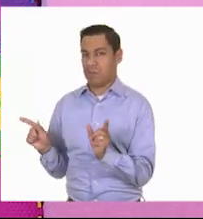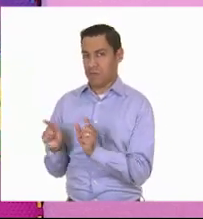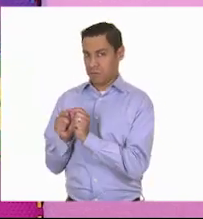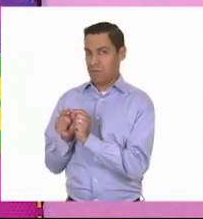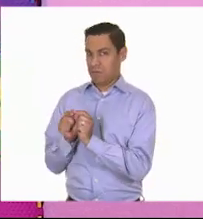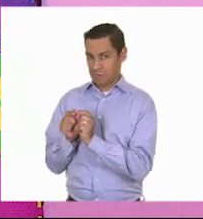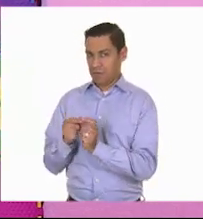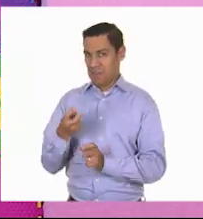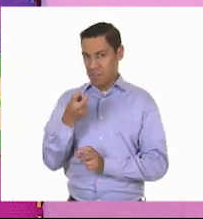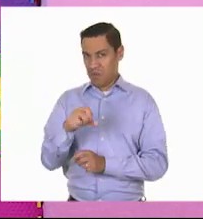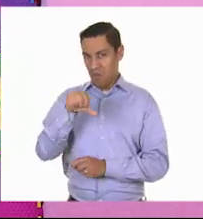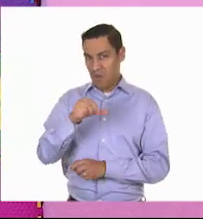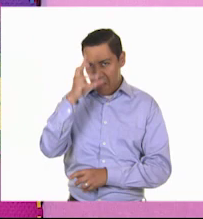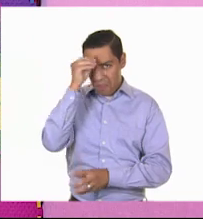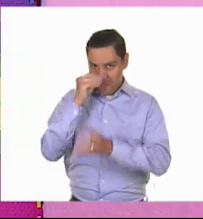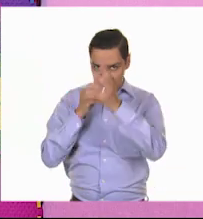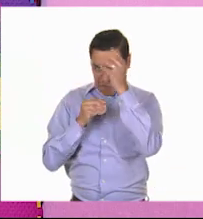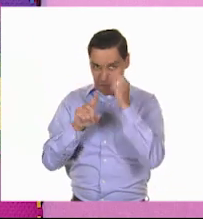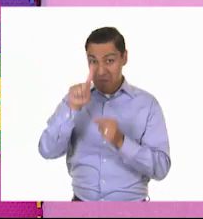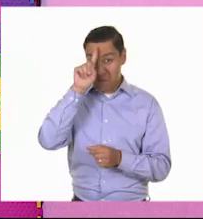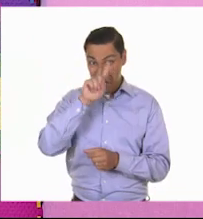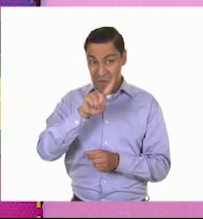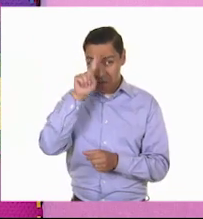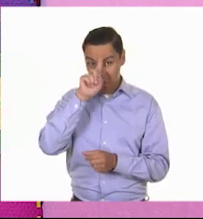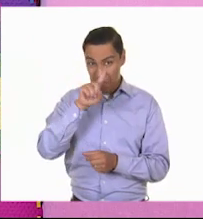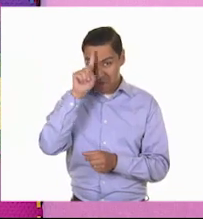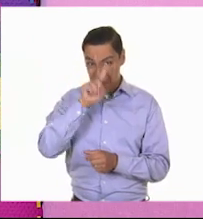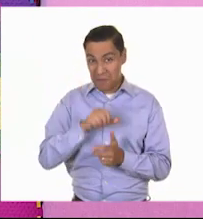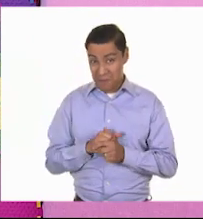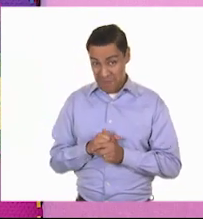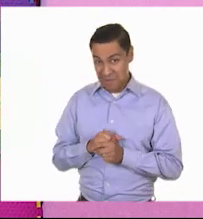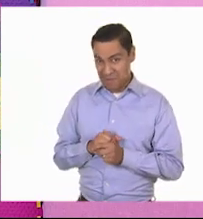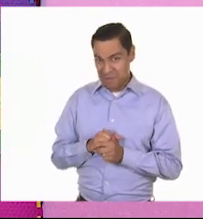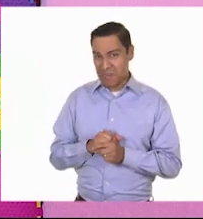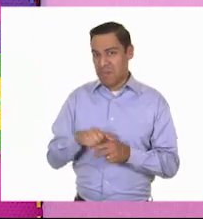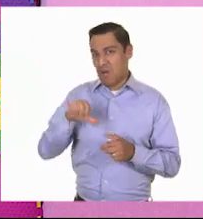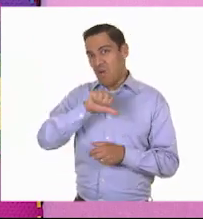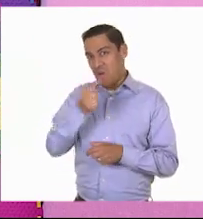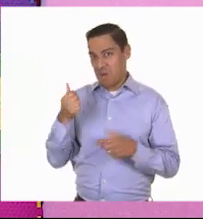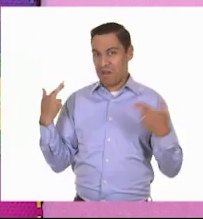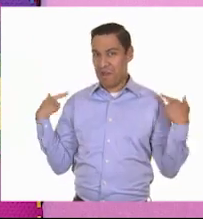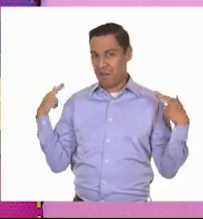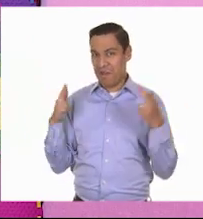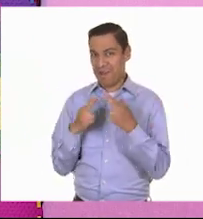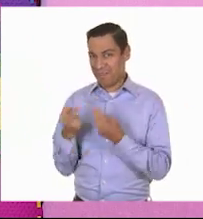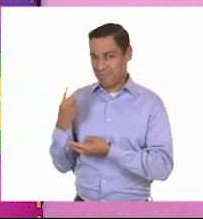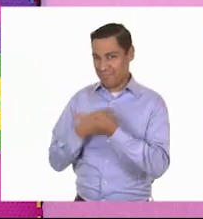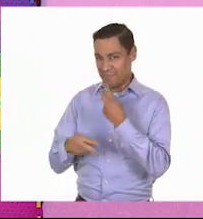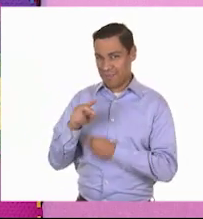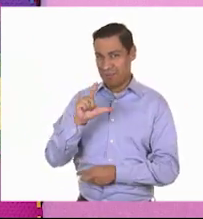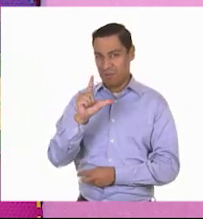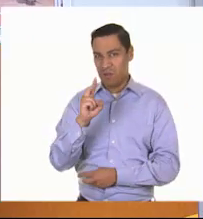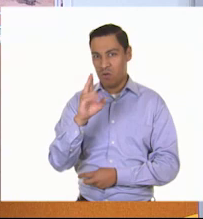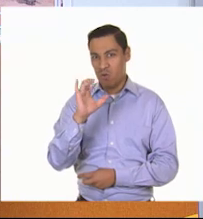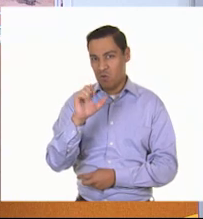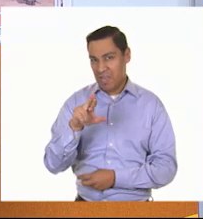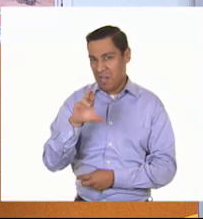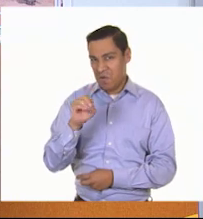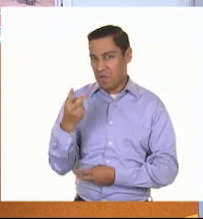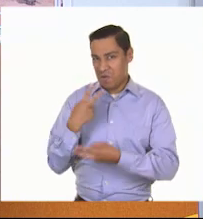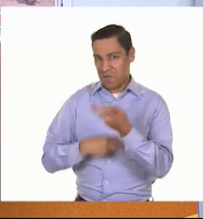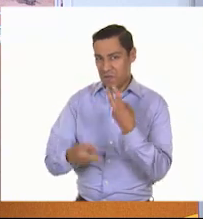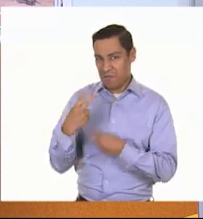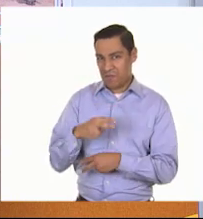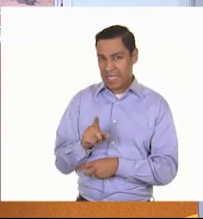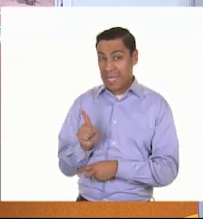casa, la maestra Lucero hoy no nos pudo acompañar porque se quedó haciendo unas cosas que nos va a traer para la próxima clase. Por eso también tenemos al maestro Jonathan. Ok,